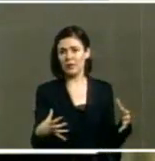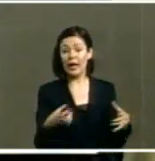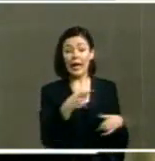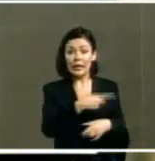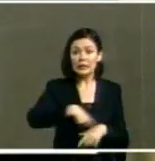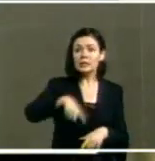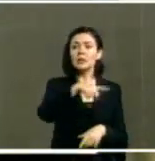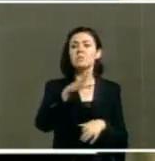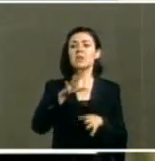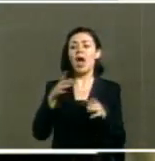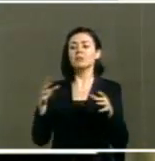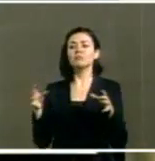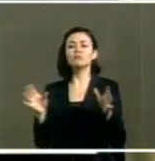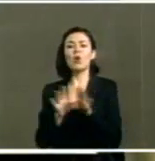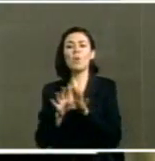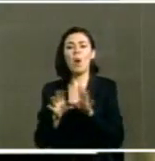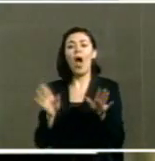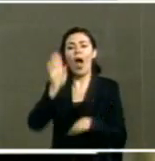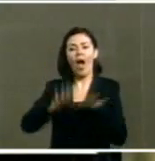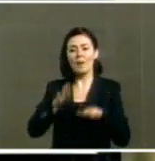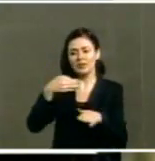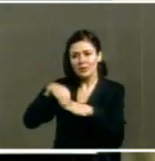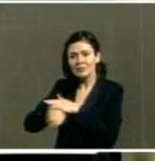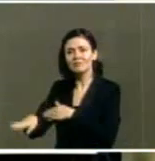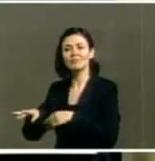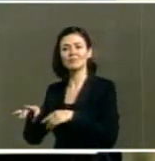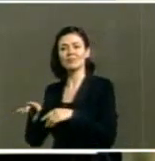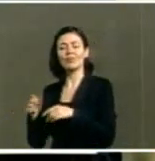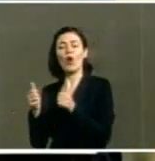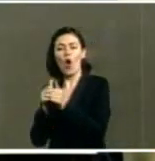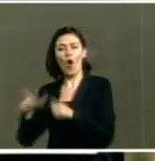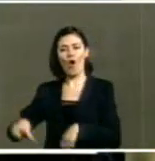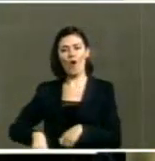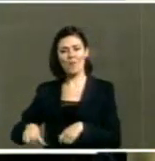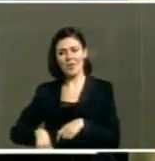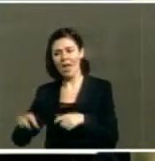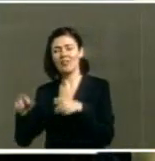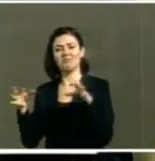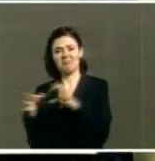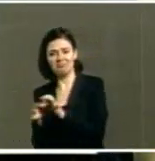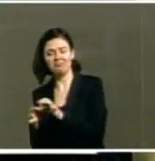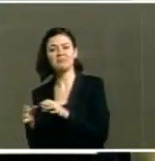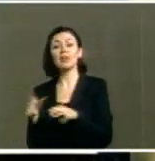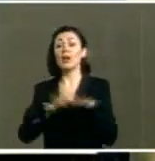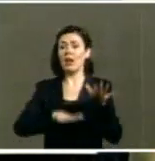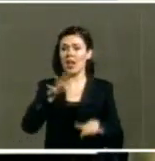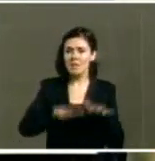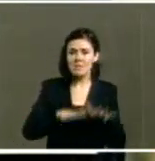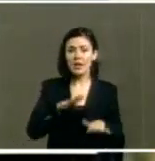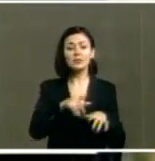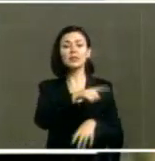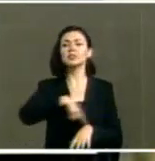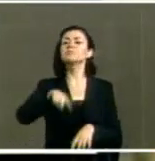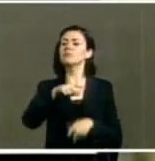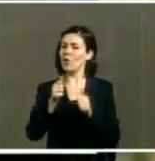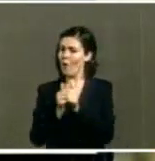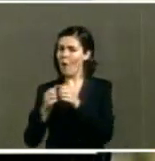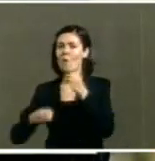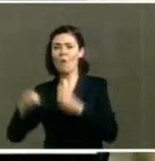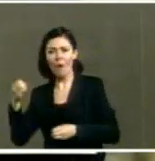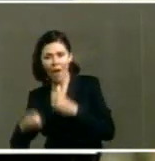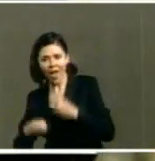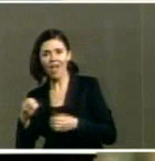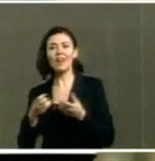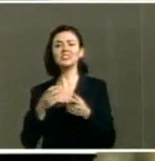e incluso poner a su servicio estructuras completas de policía y de procuración de justicia en